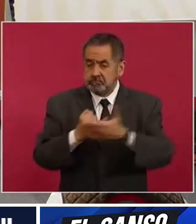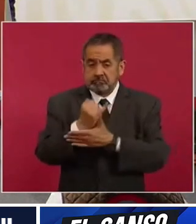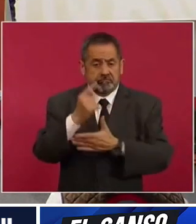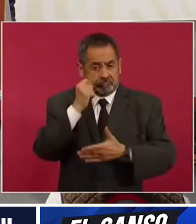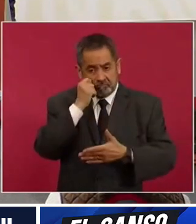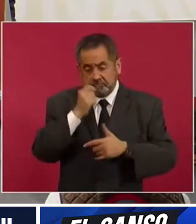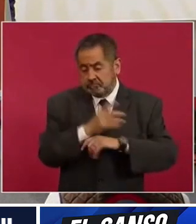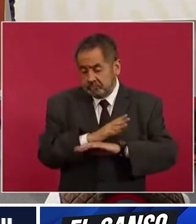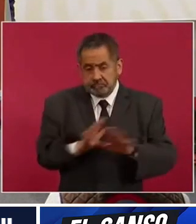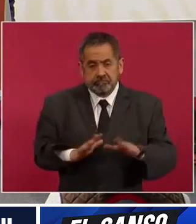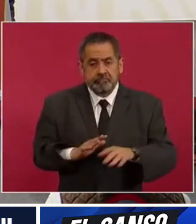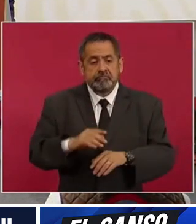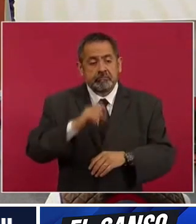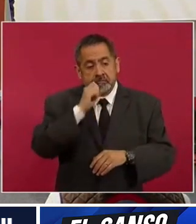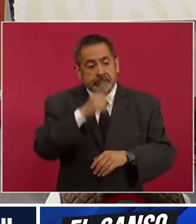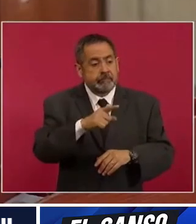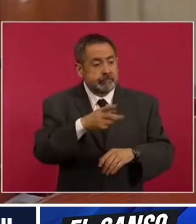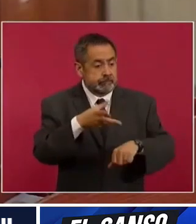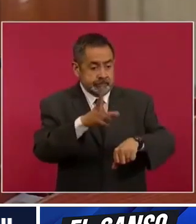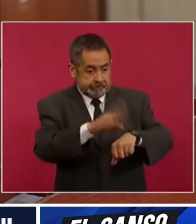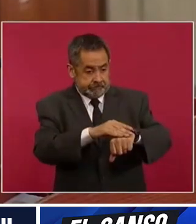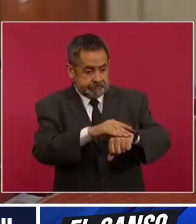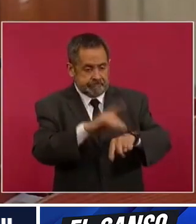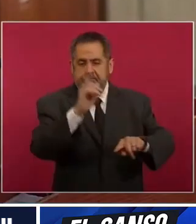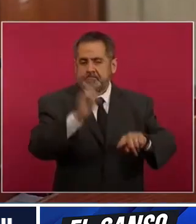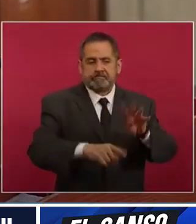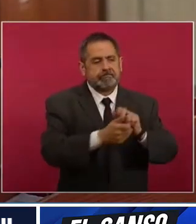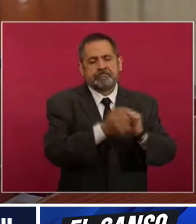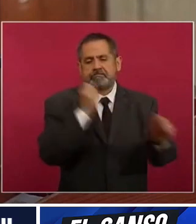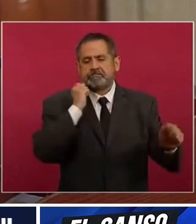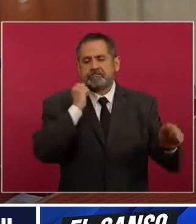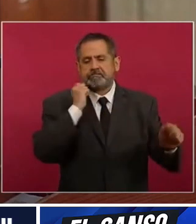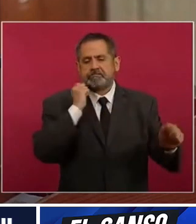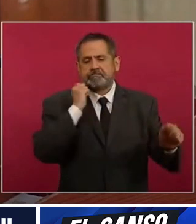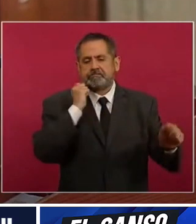incluida la revocación del permiso.